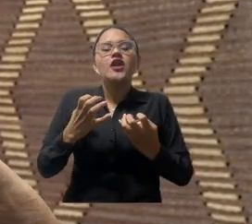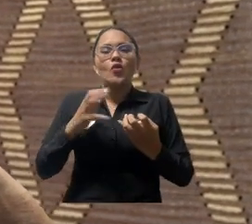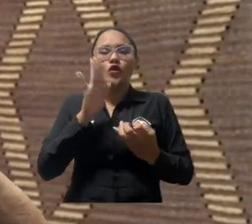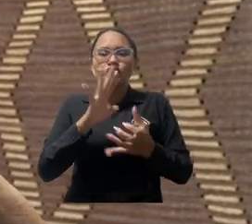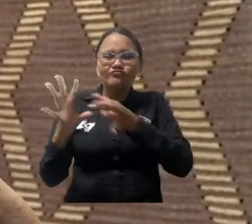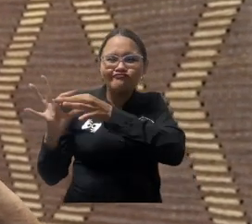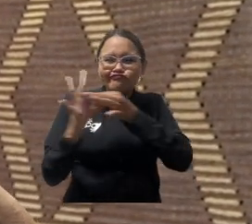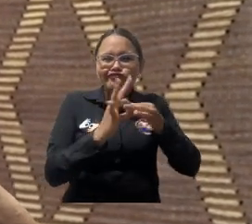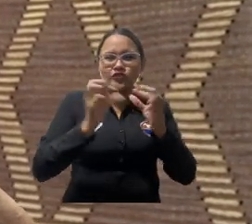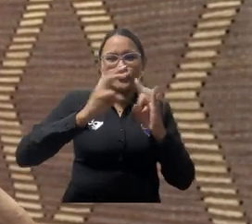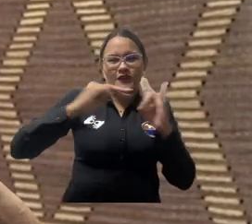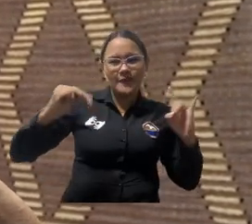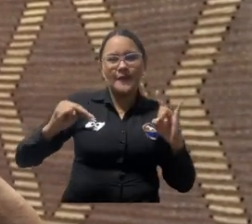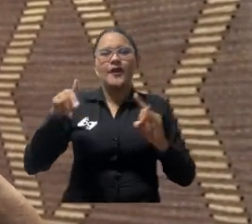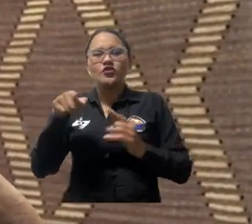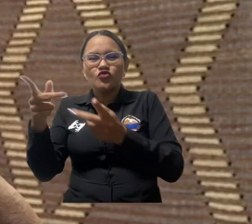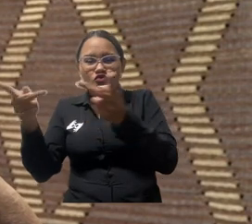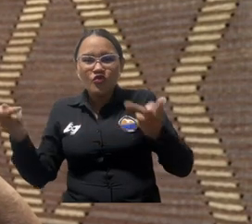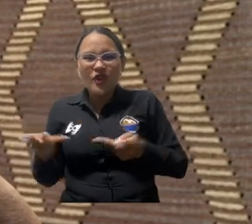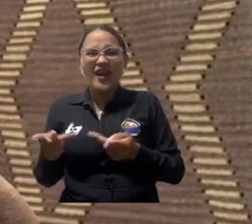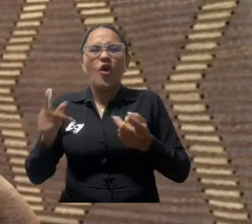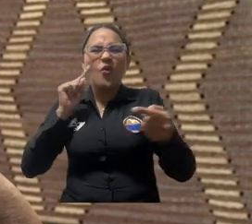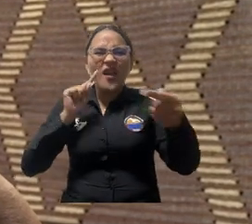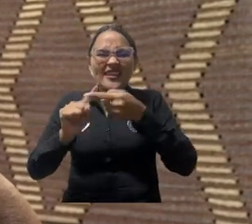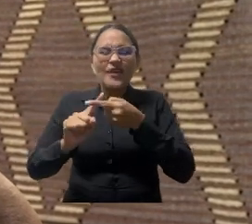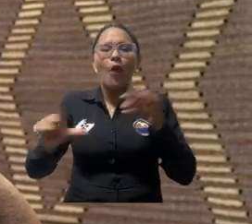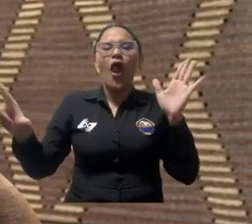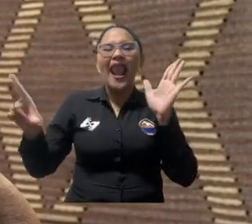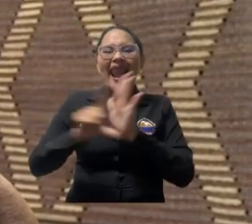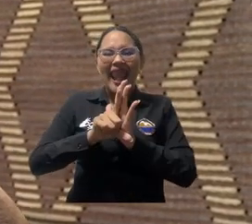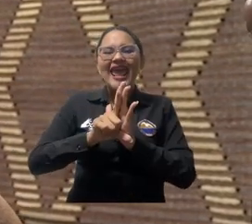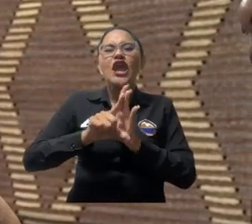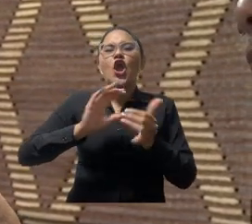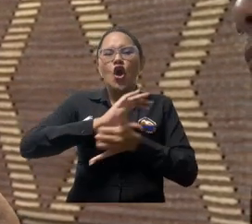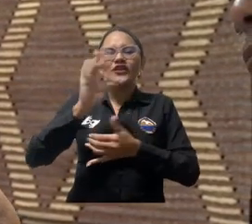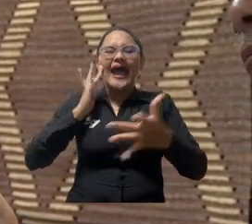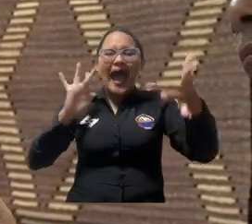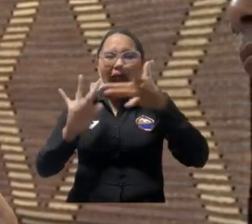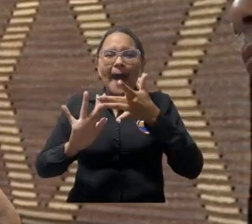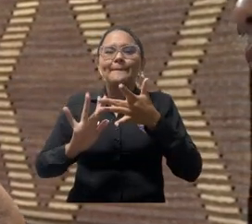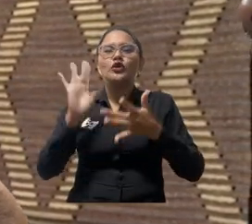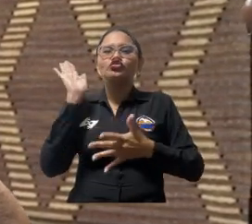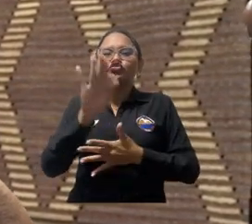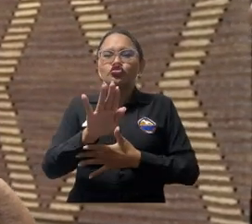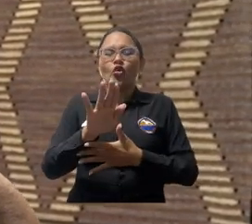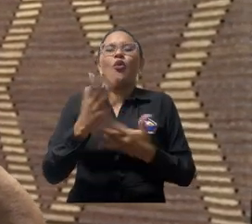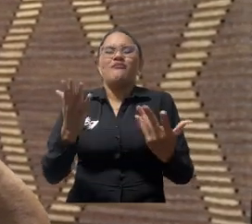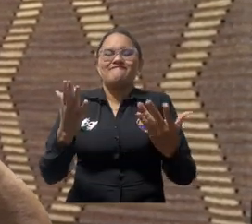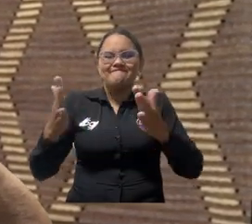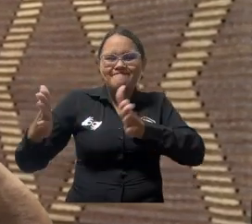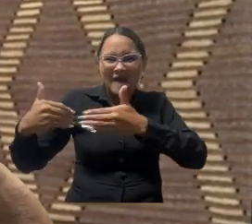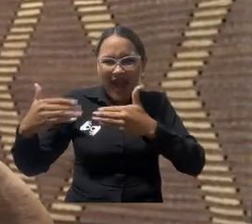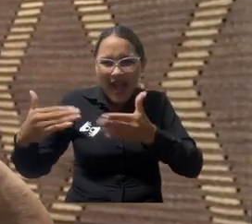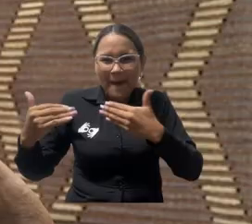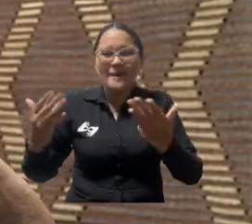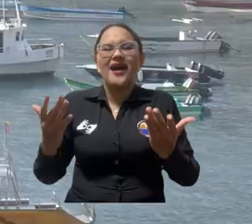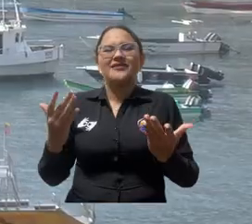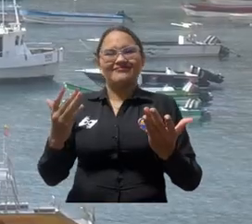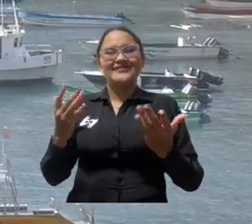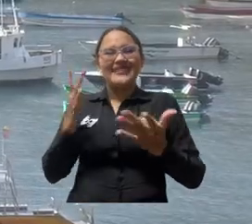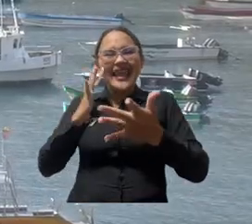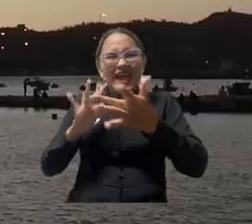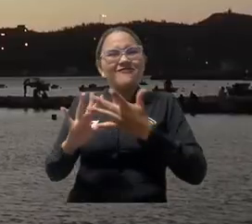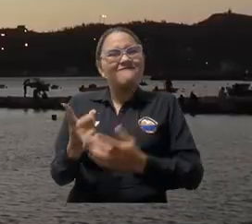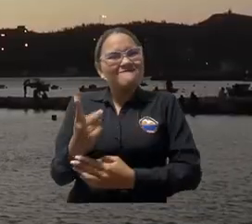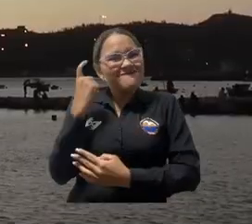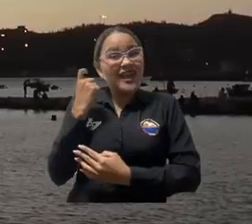de COIBA hagamos una propuesta de ley de costas para ambos países. Panamá tiene un potencial enorme en temas del mar, igual Colombia, y ninguno de los dos tiene una ley de